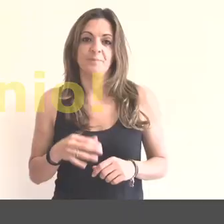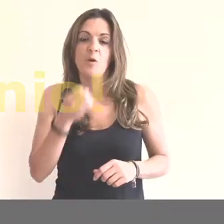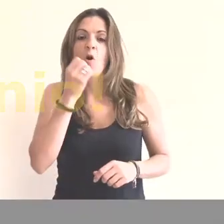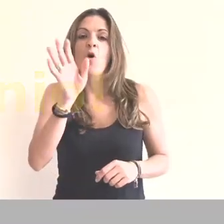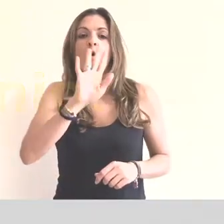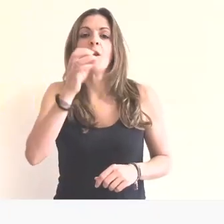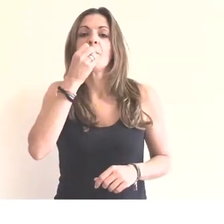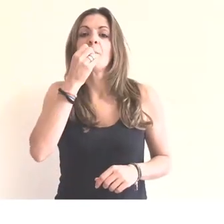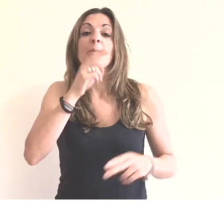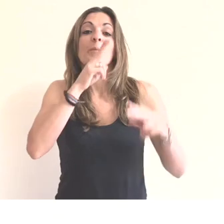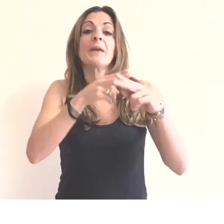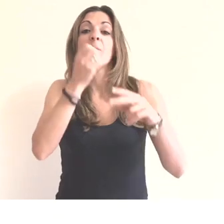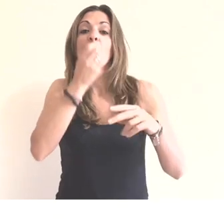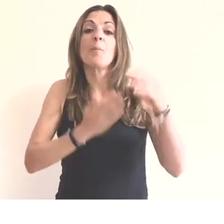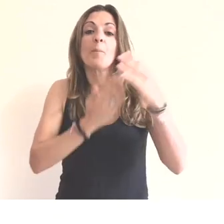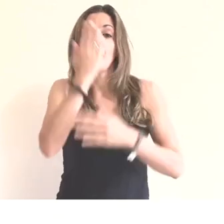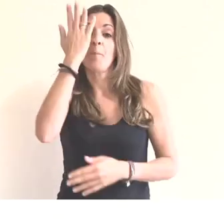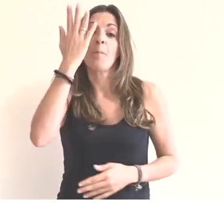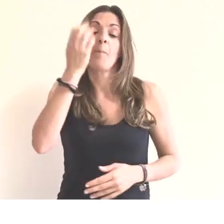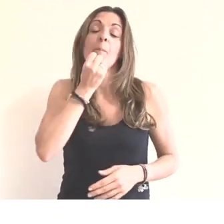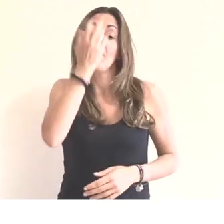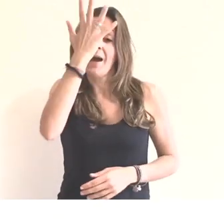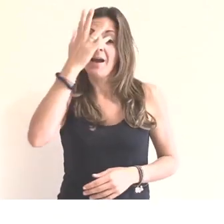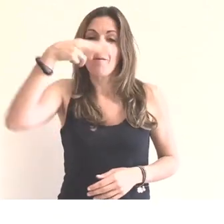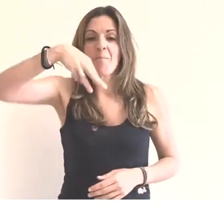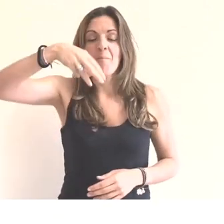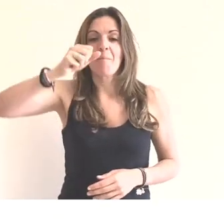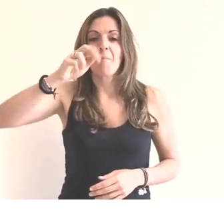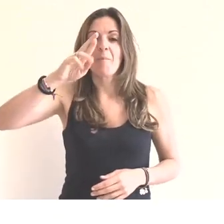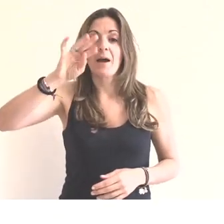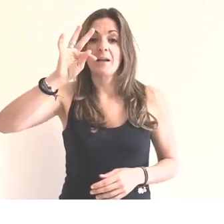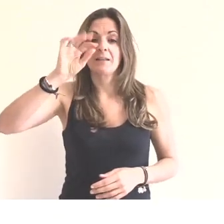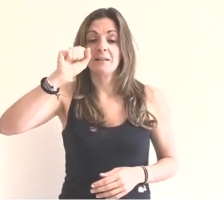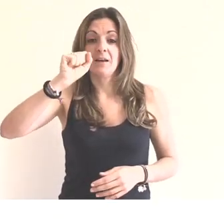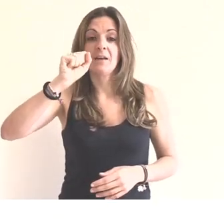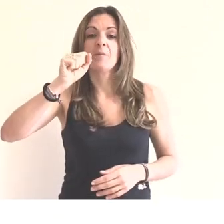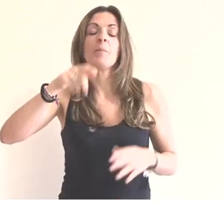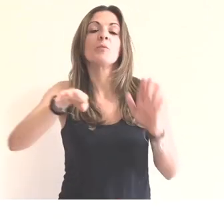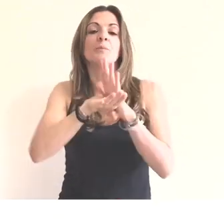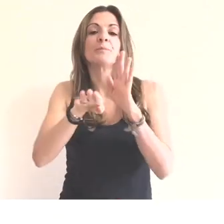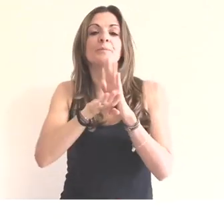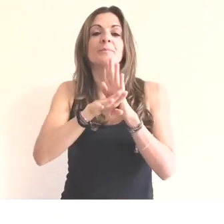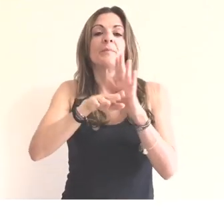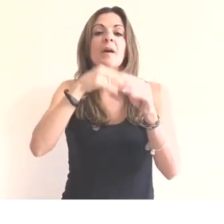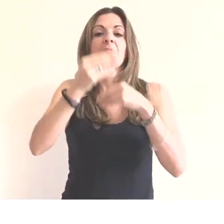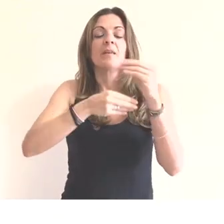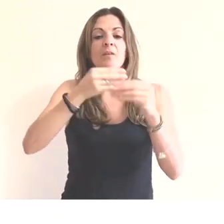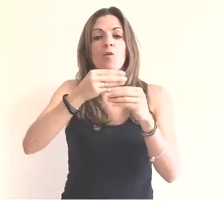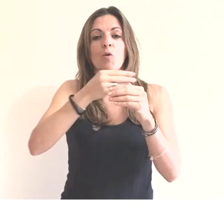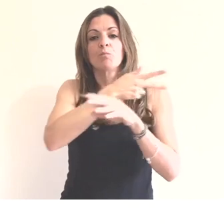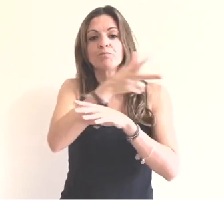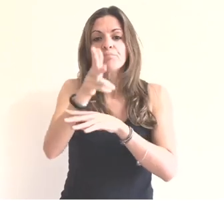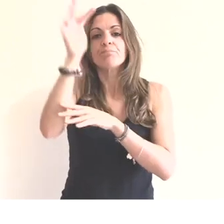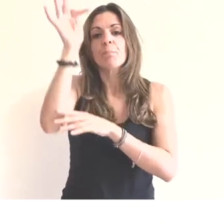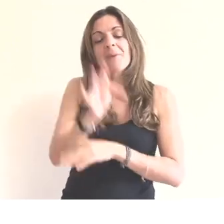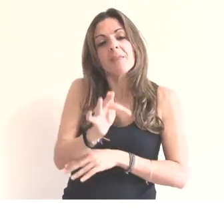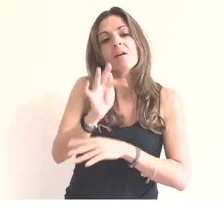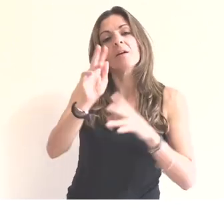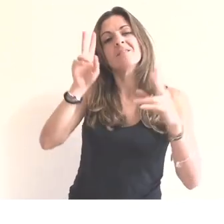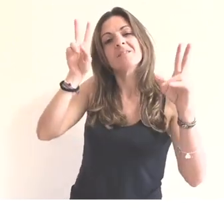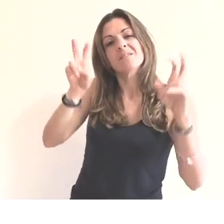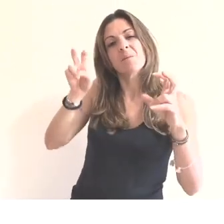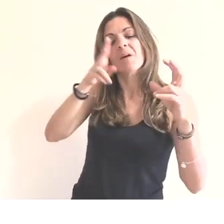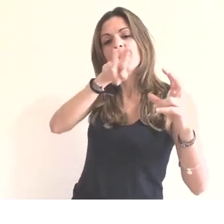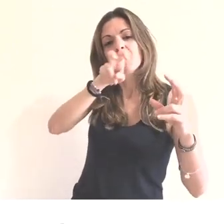Hola, me llamo Marta y tal y como hemos dicho, vamos a seguir con la serie de vídeos dedicados a la respiración. Gracias